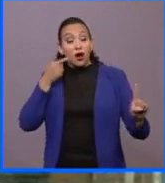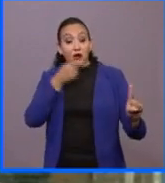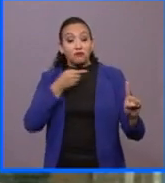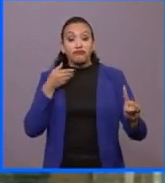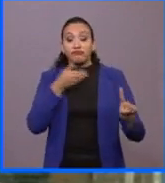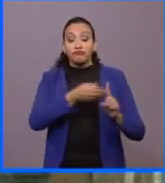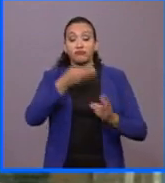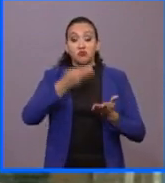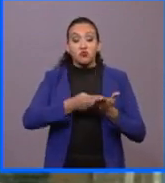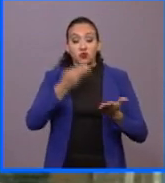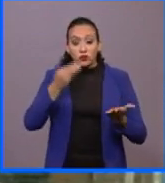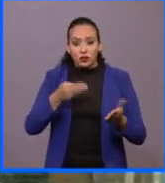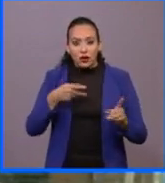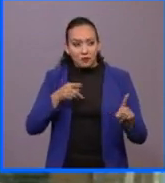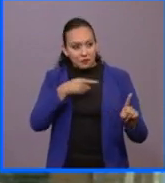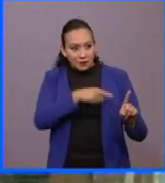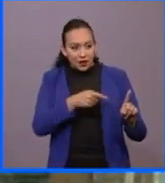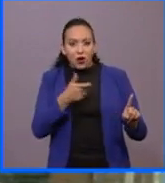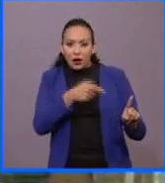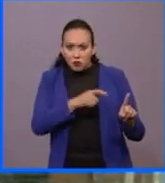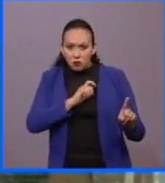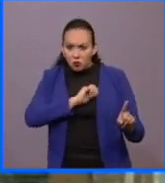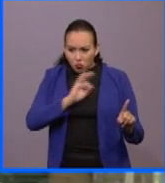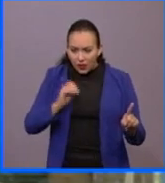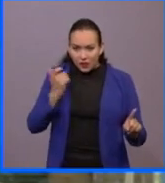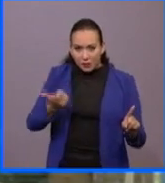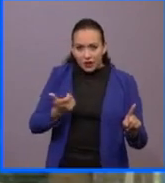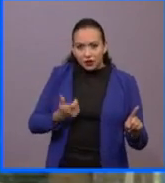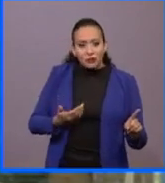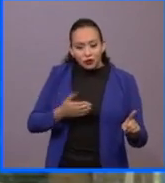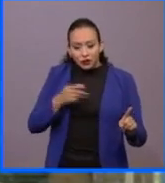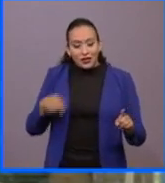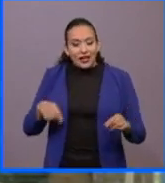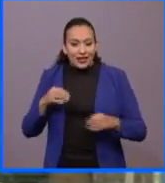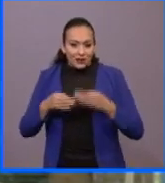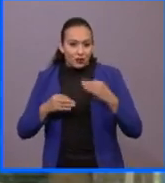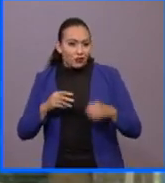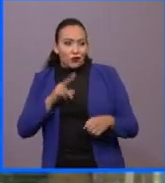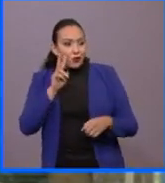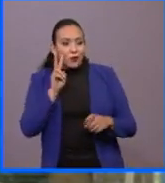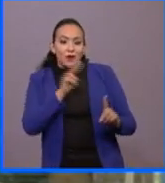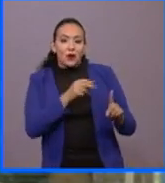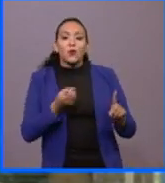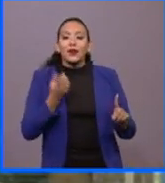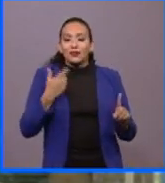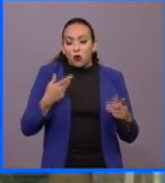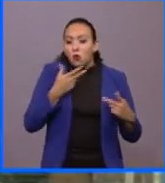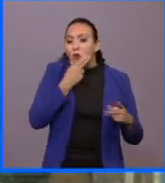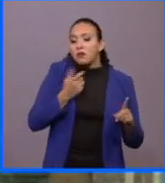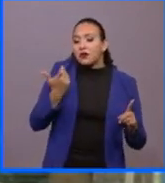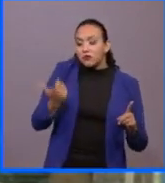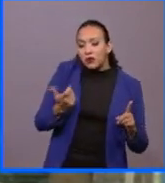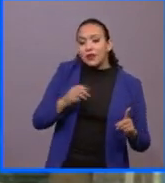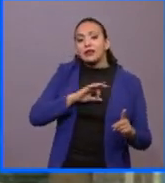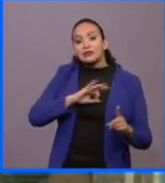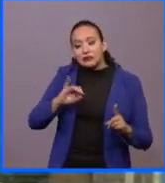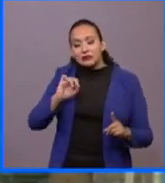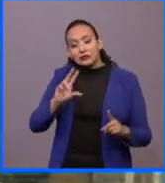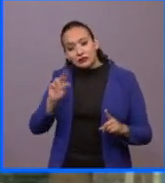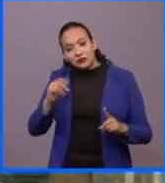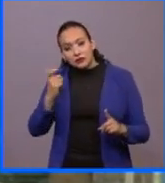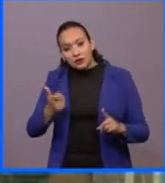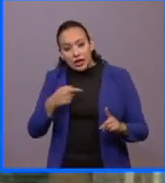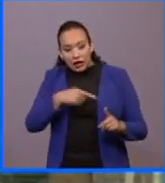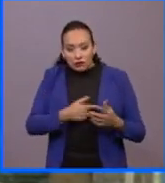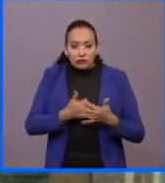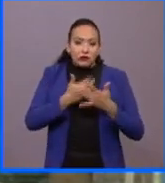multa controvertida sin considerar sus condiciones socioeconómicas a partir de su condición de ser integrante de una comunidad que se rige por